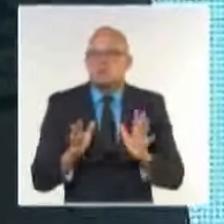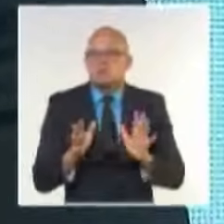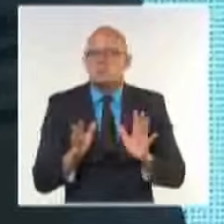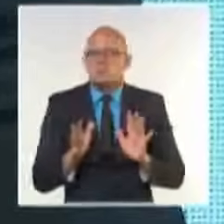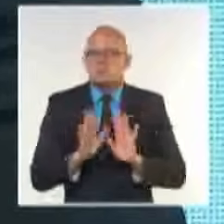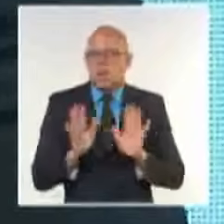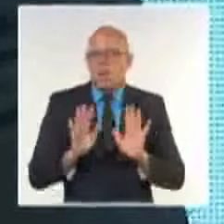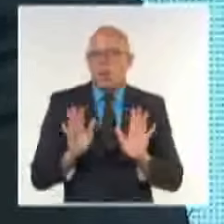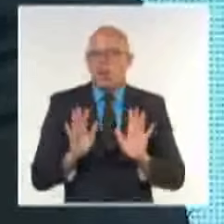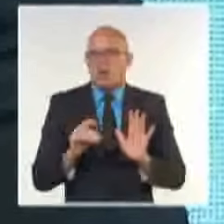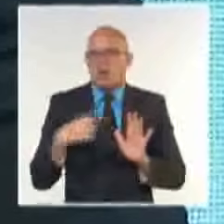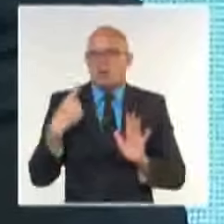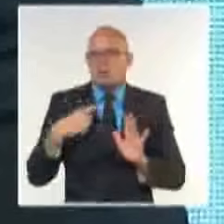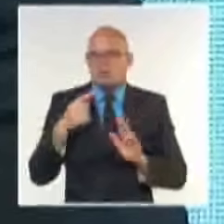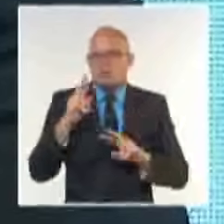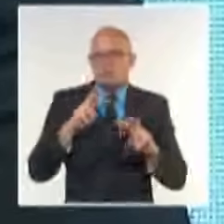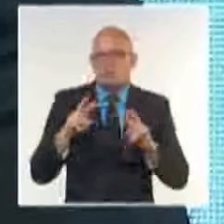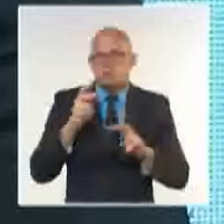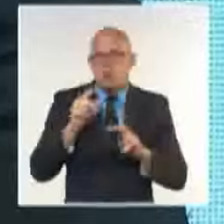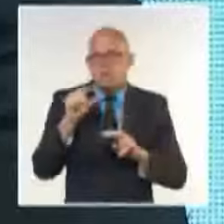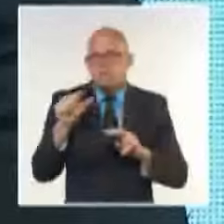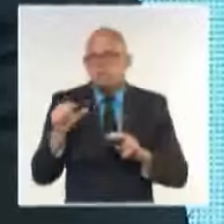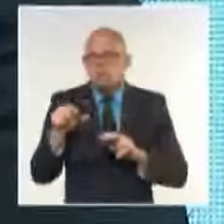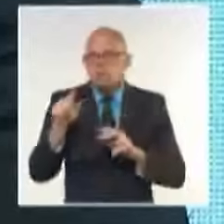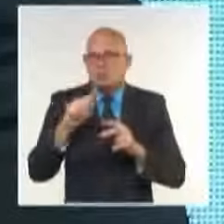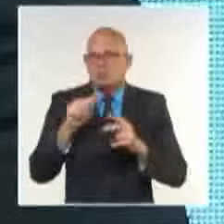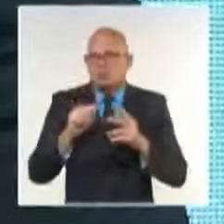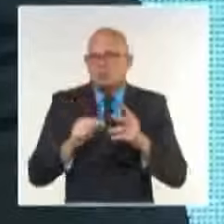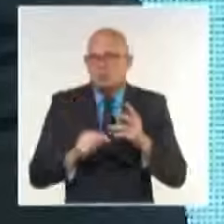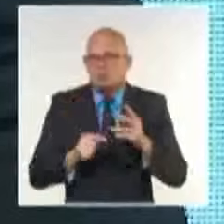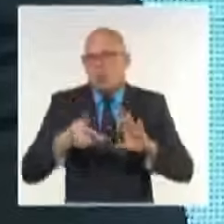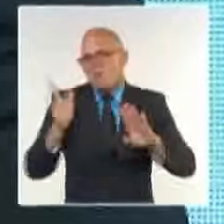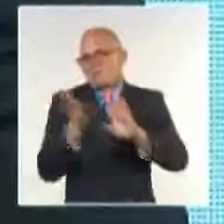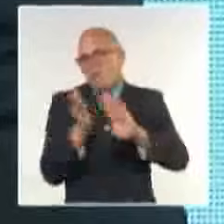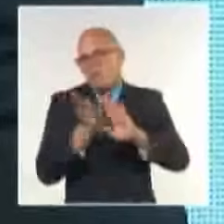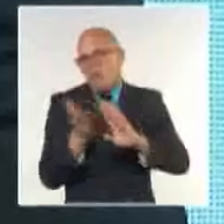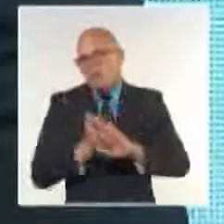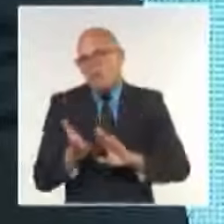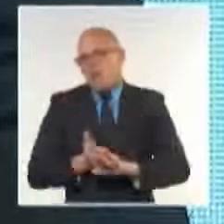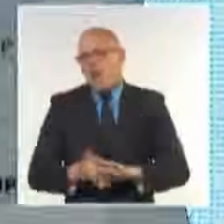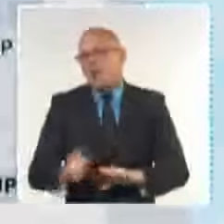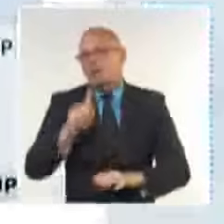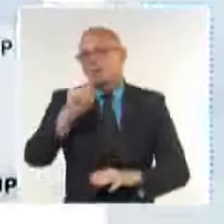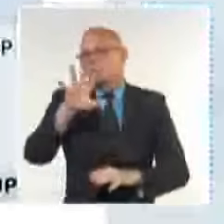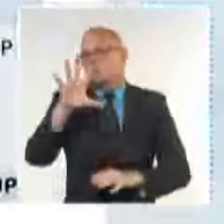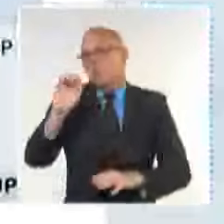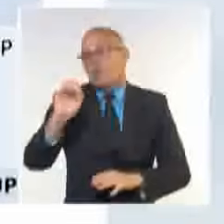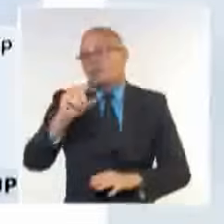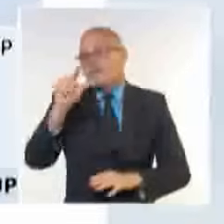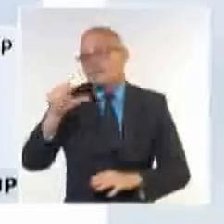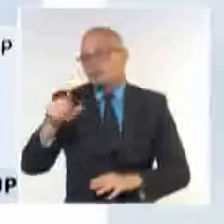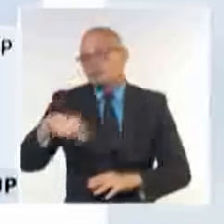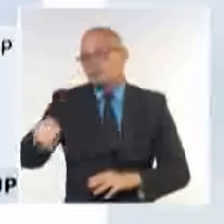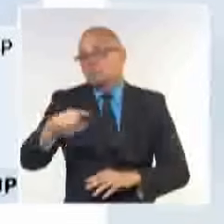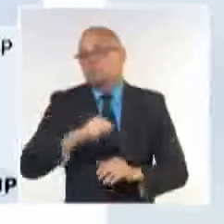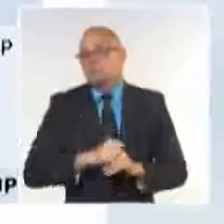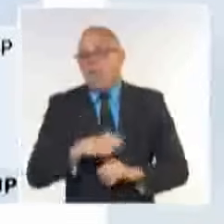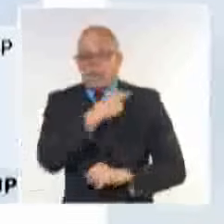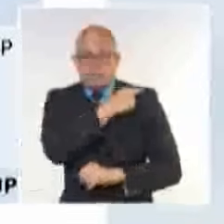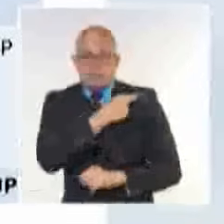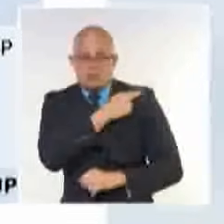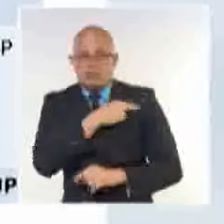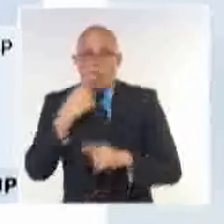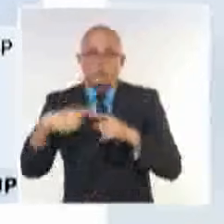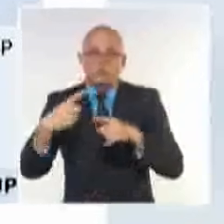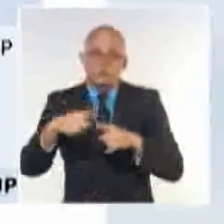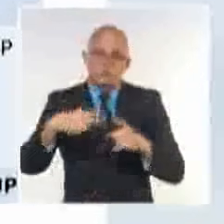trabajos que hemos hecho junto con la Fiscalía, sobrepasan las 150 medidas disciplinarias de todo esto que estamos a directivos y cuadros principales de... Que